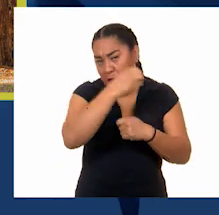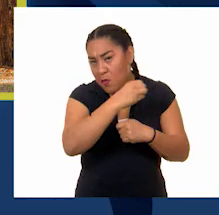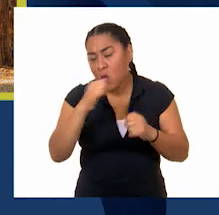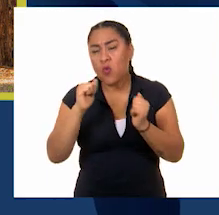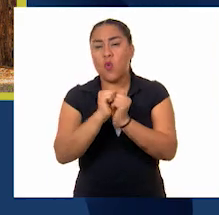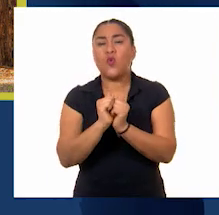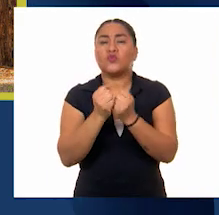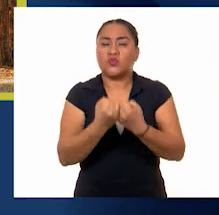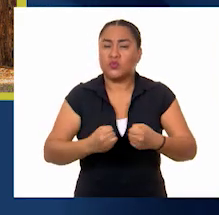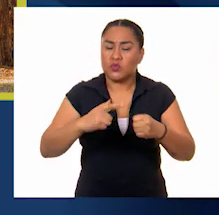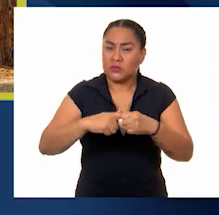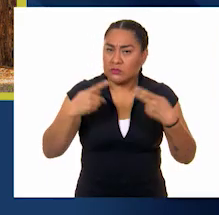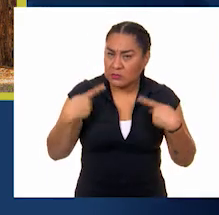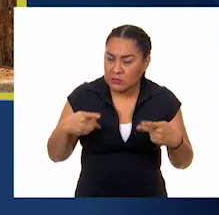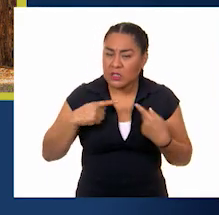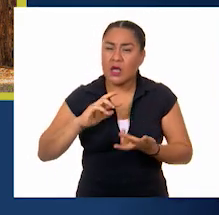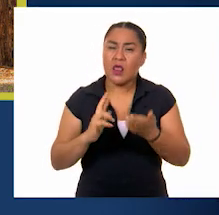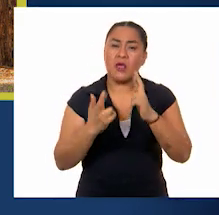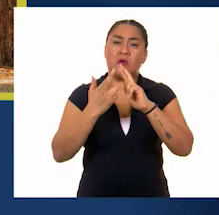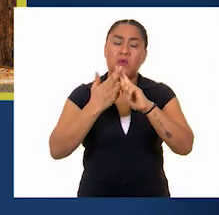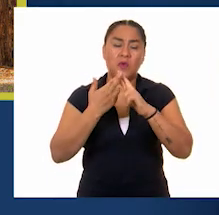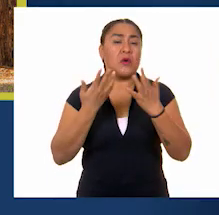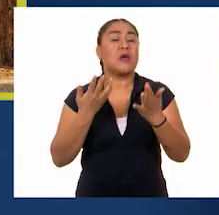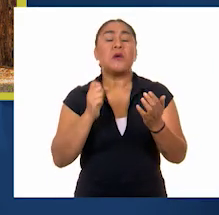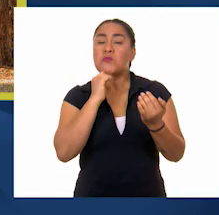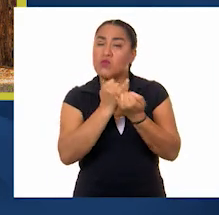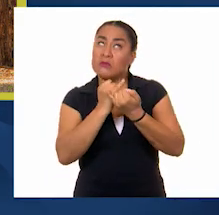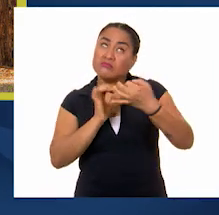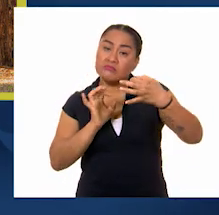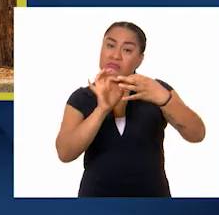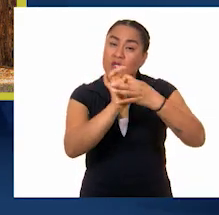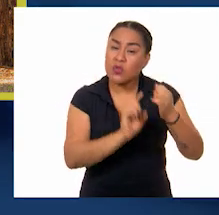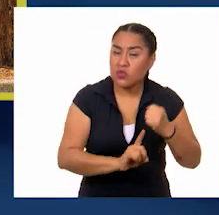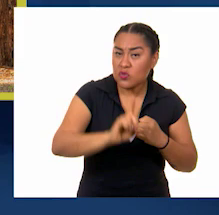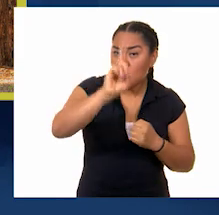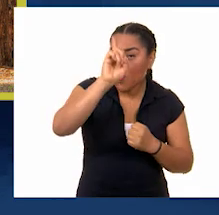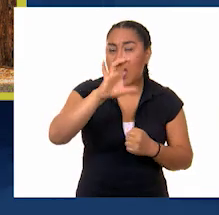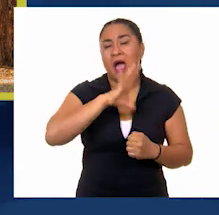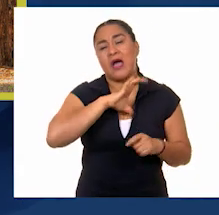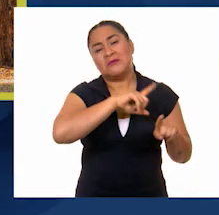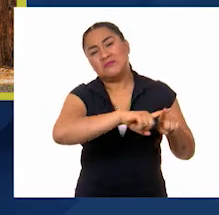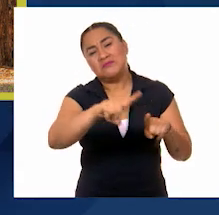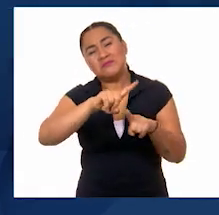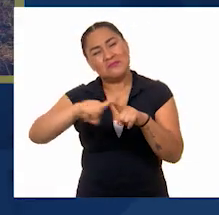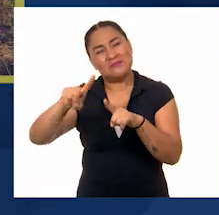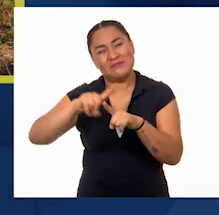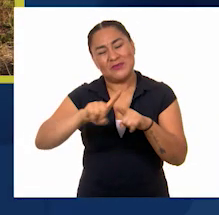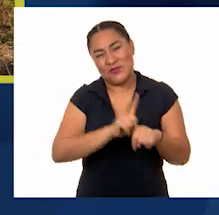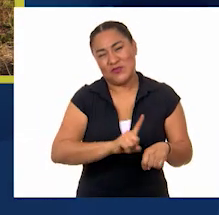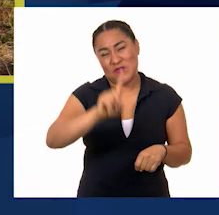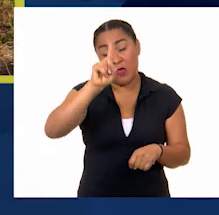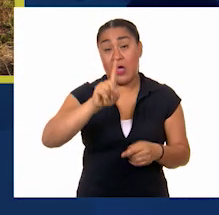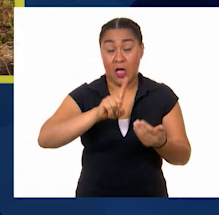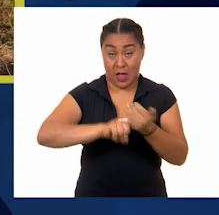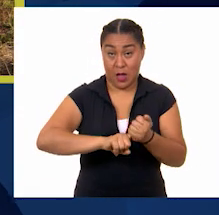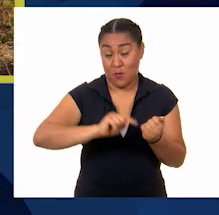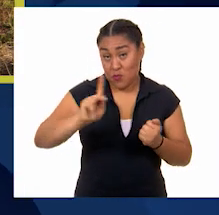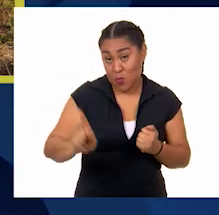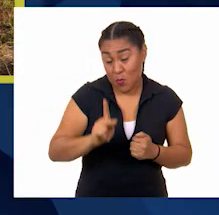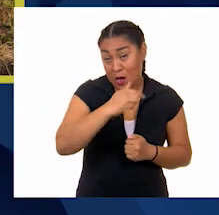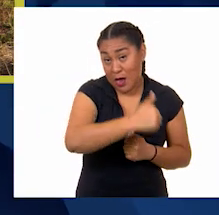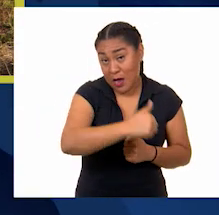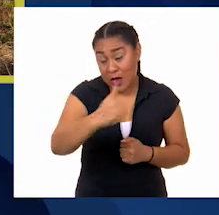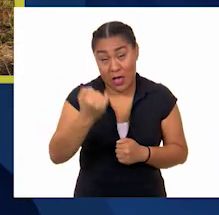se comportan en el mundo y se relacionan con los dioses y con otros seres que existen en el mundo. Aunque cada pueblo indígena